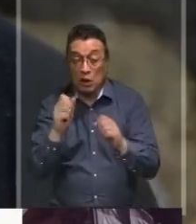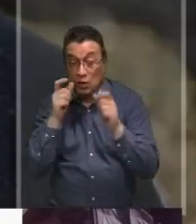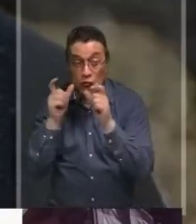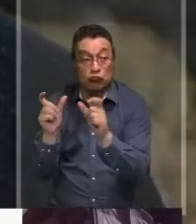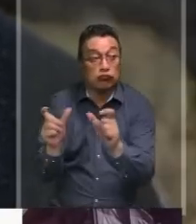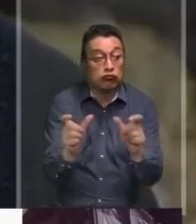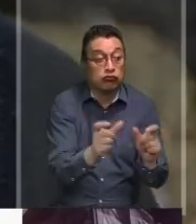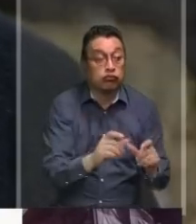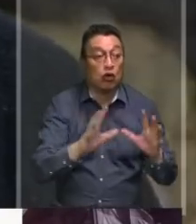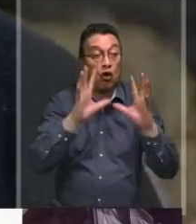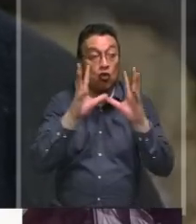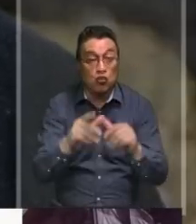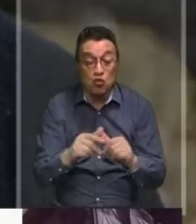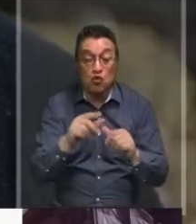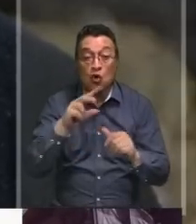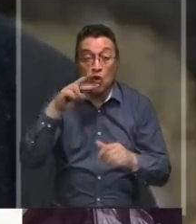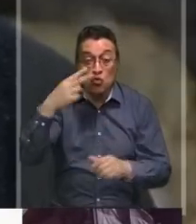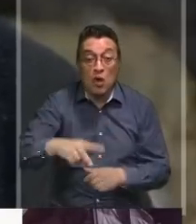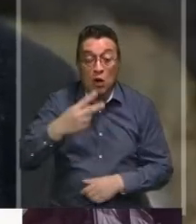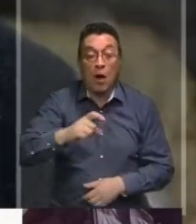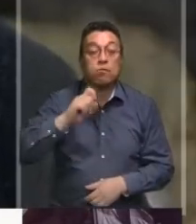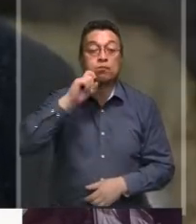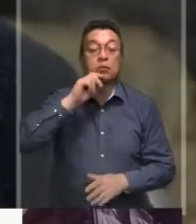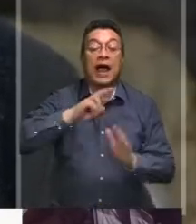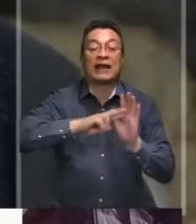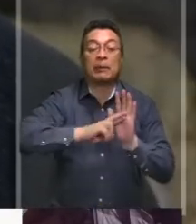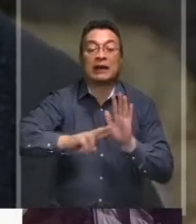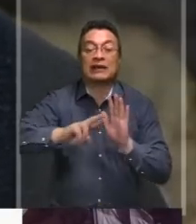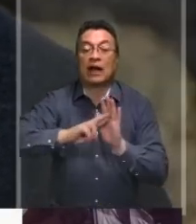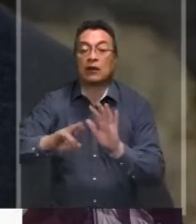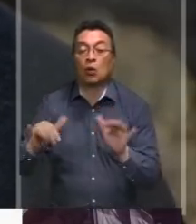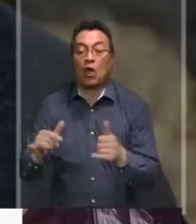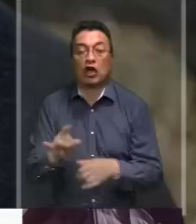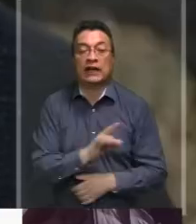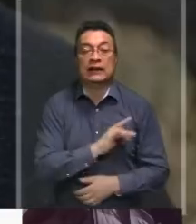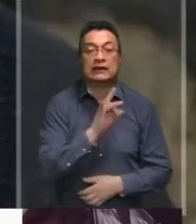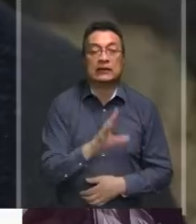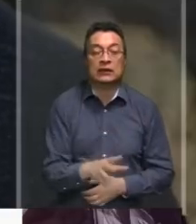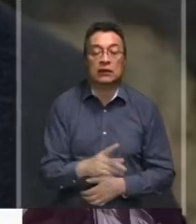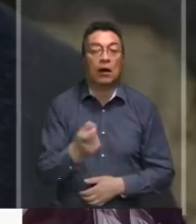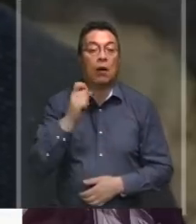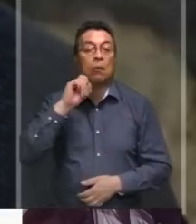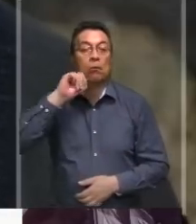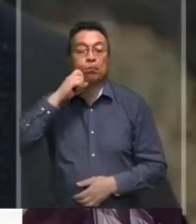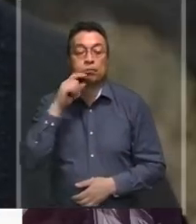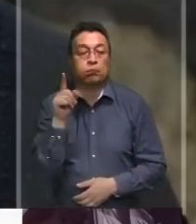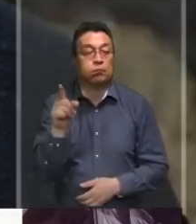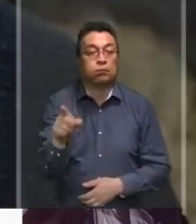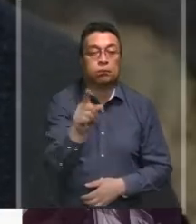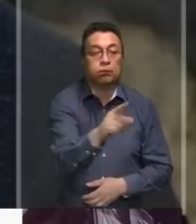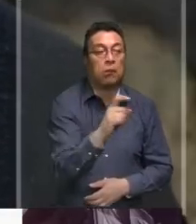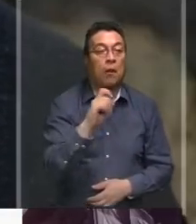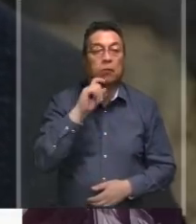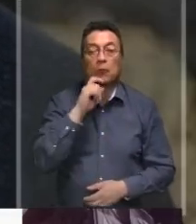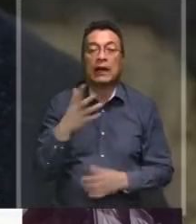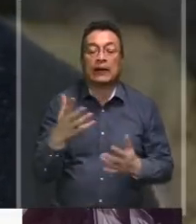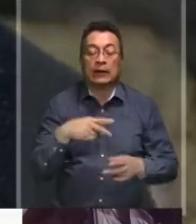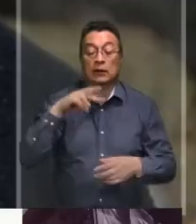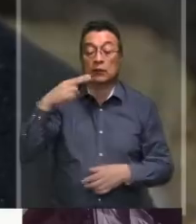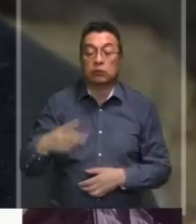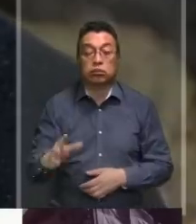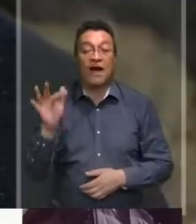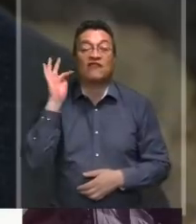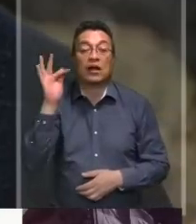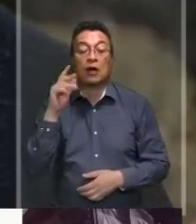clubes, quiénes son los representantes de jugadores en Chile, quiénes son, qué es lo que pertenece a la federación, qué